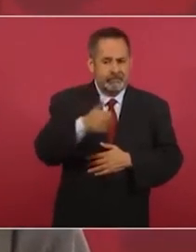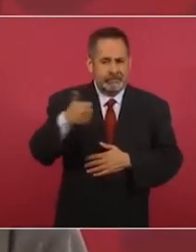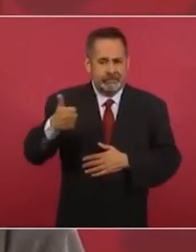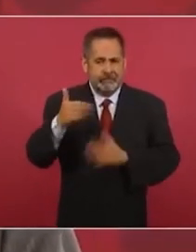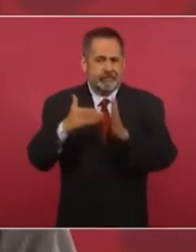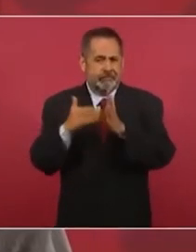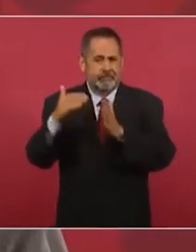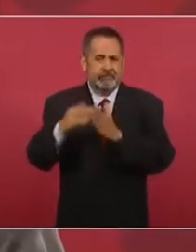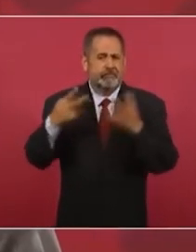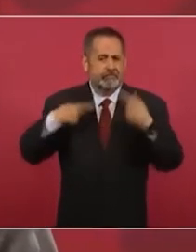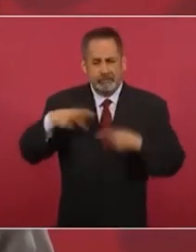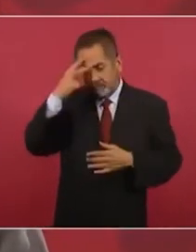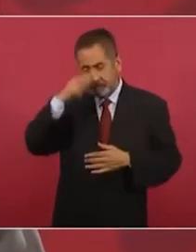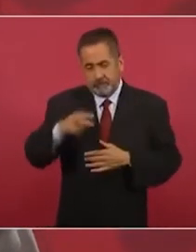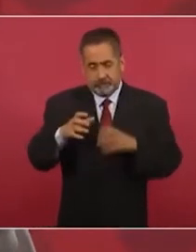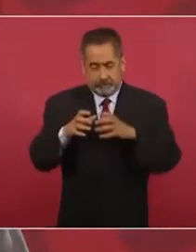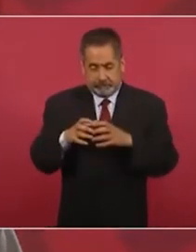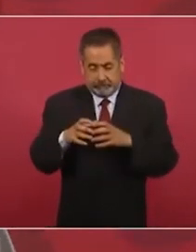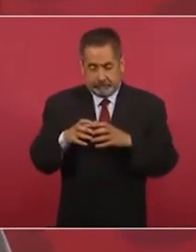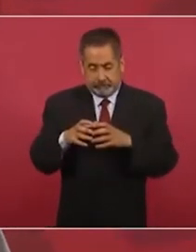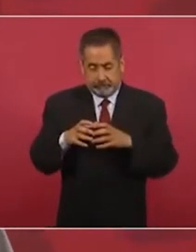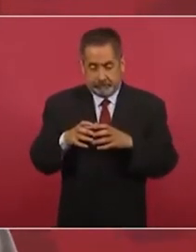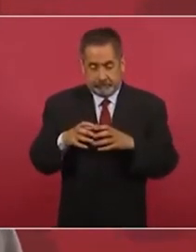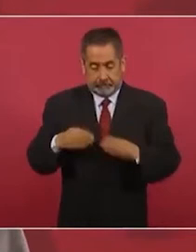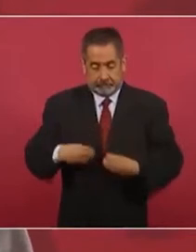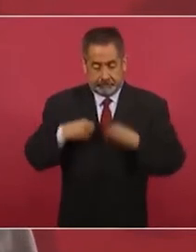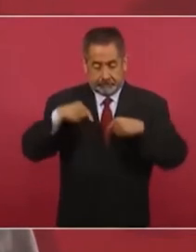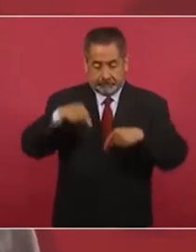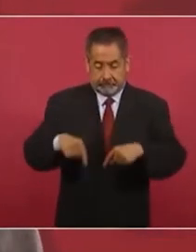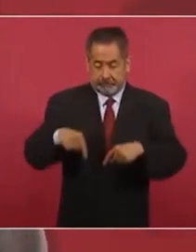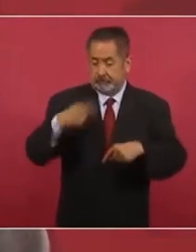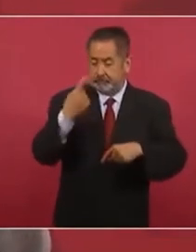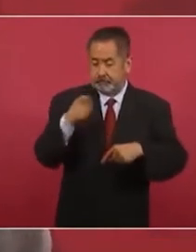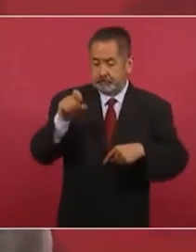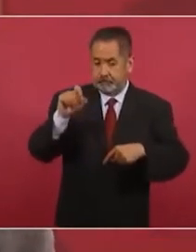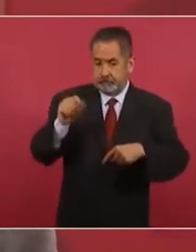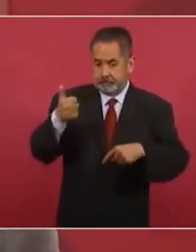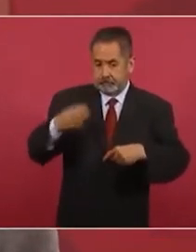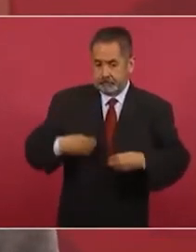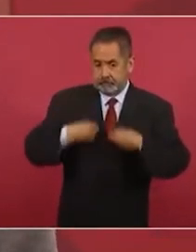mexicanos, porque son 126 de acuerdo al censo